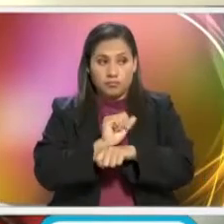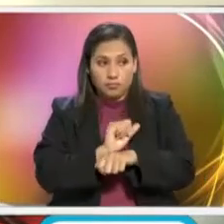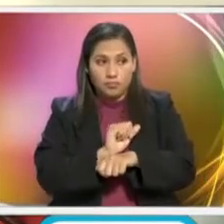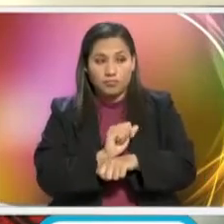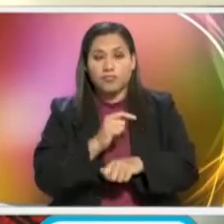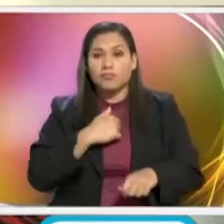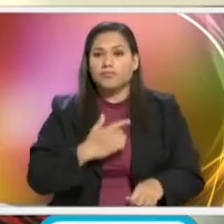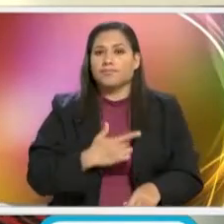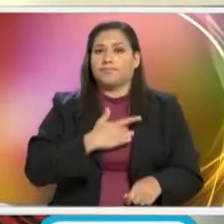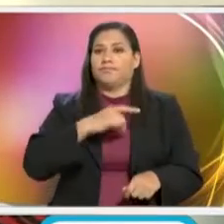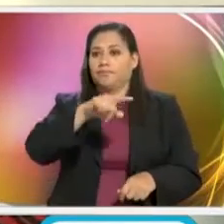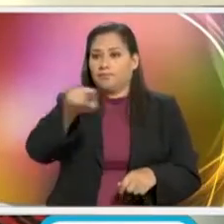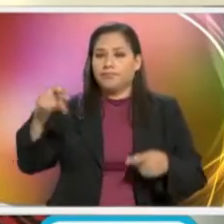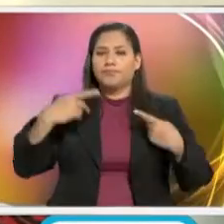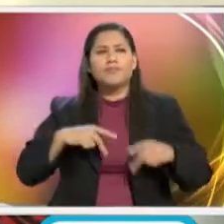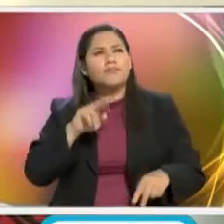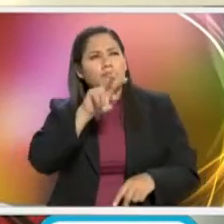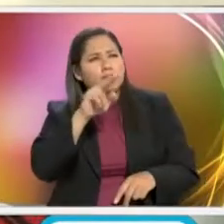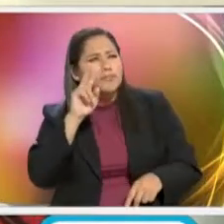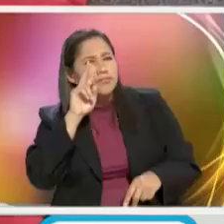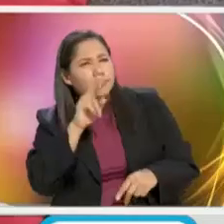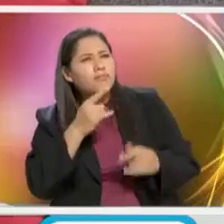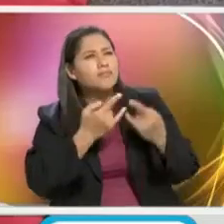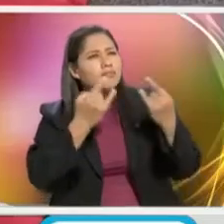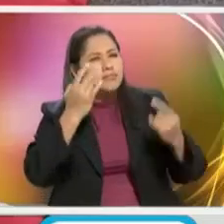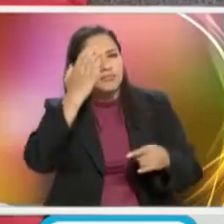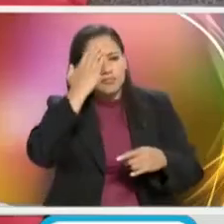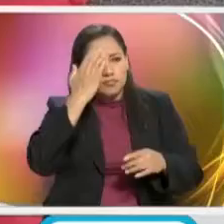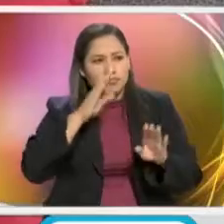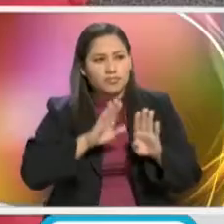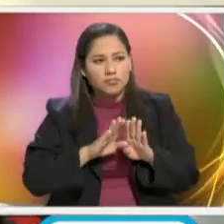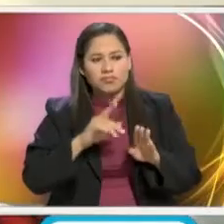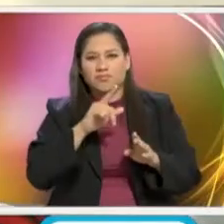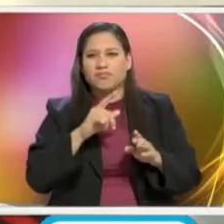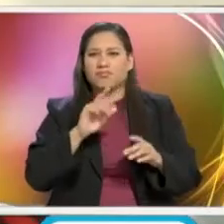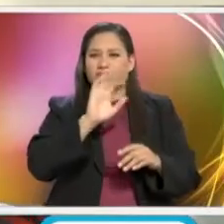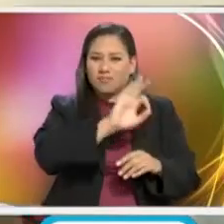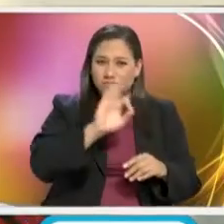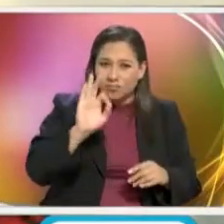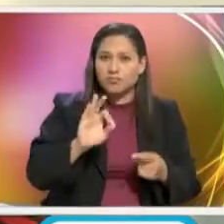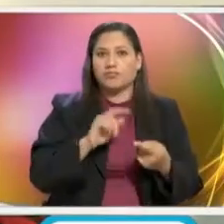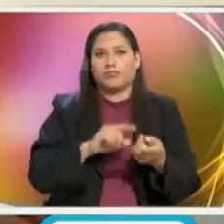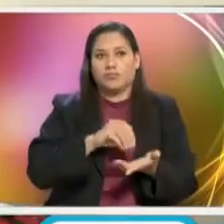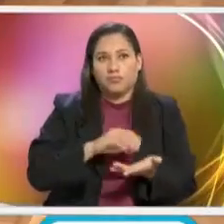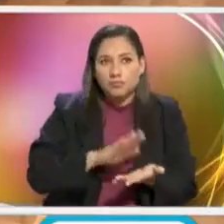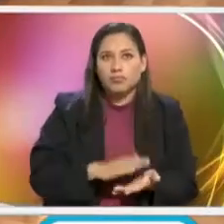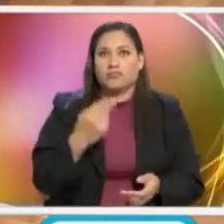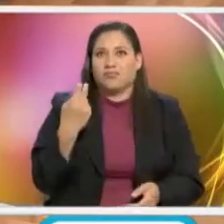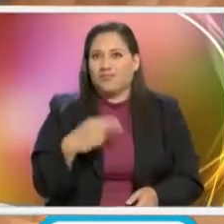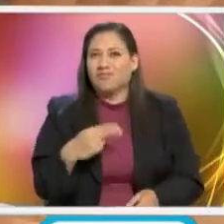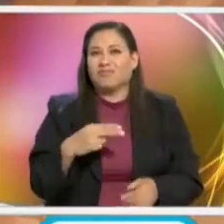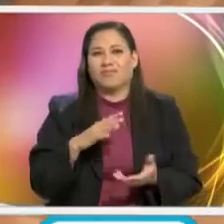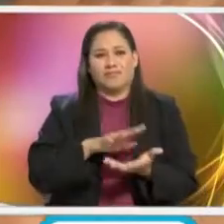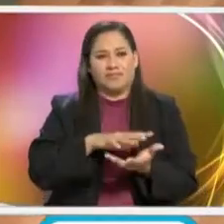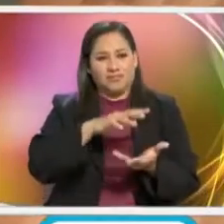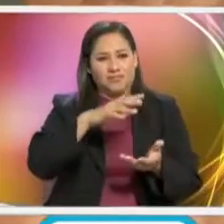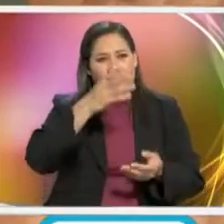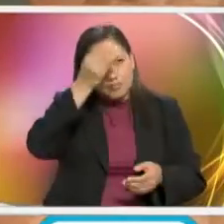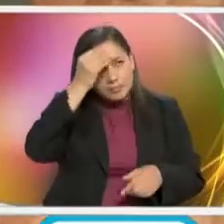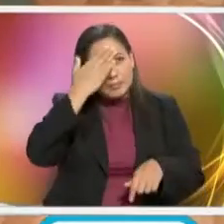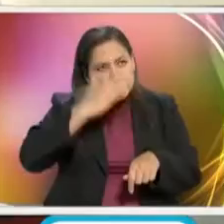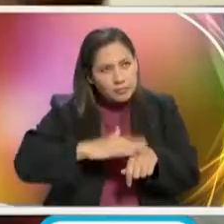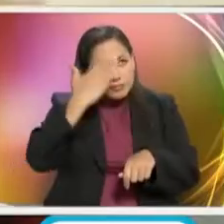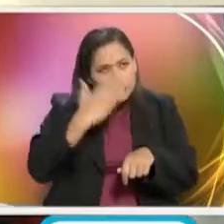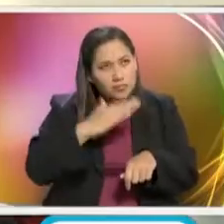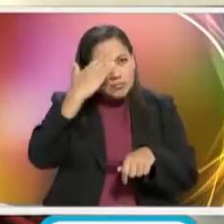hacer sensible al visitante la historia. En vez de bañarlo de fechas, datos, nombres, y te aprendes esto y te aprendes